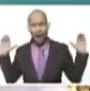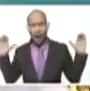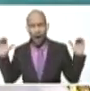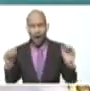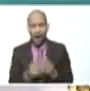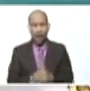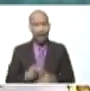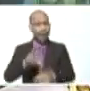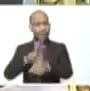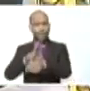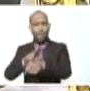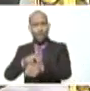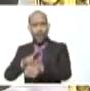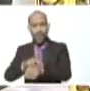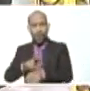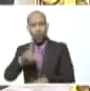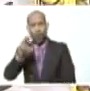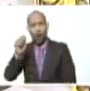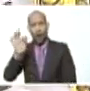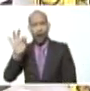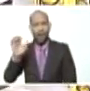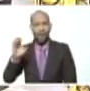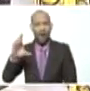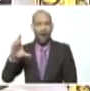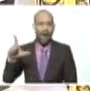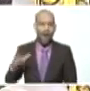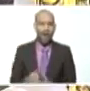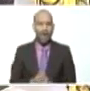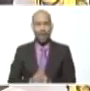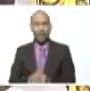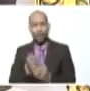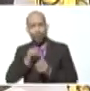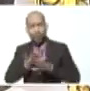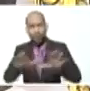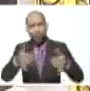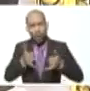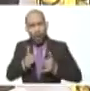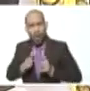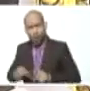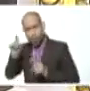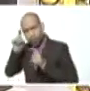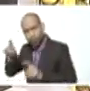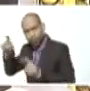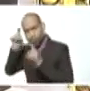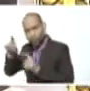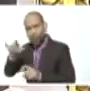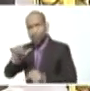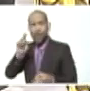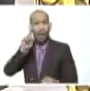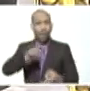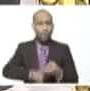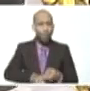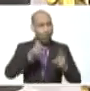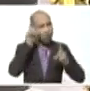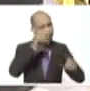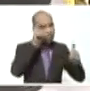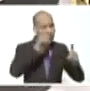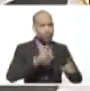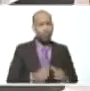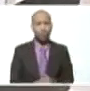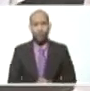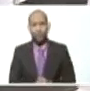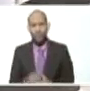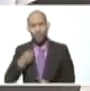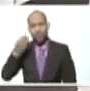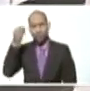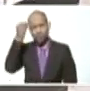el arcángel médico Rafael le dirige a Tobit, a su hijo Tobías y a su esposa Sara,